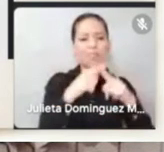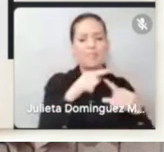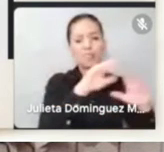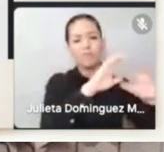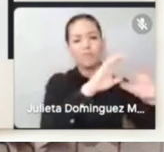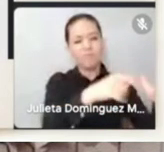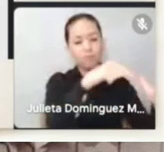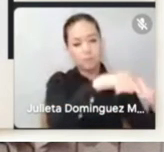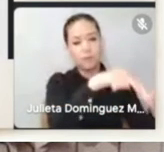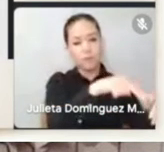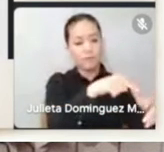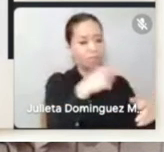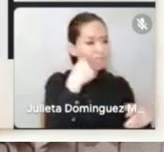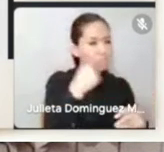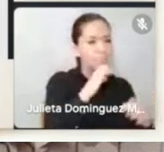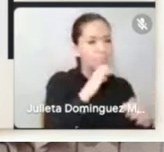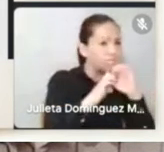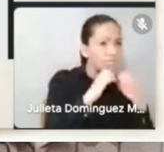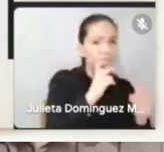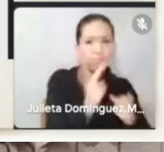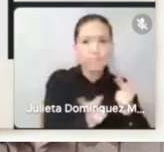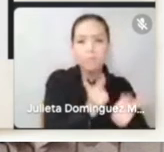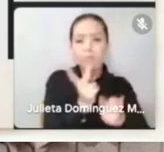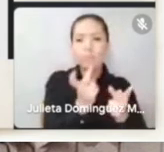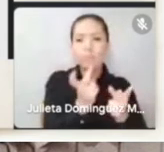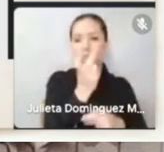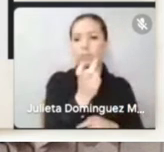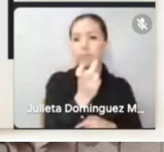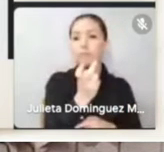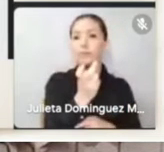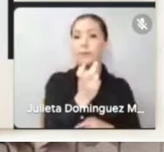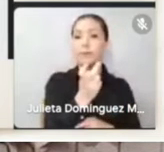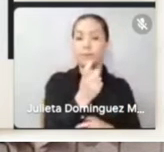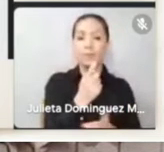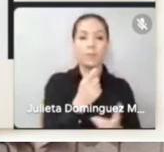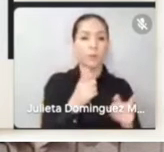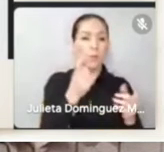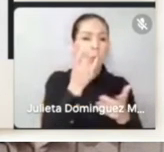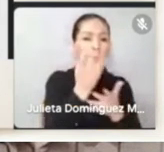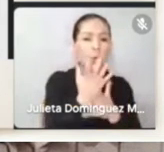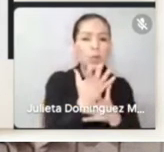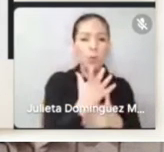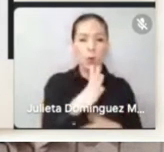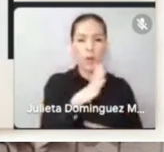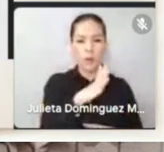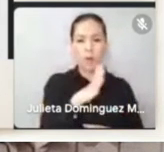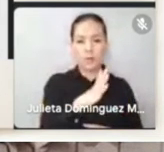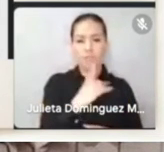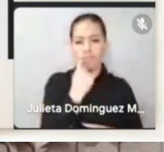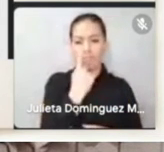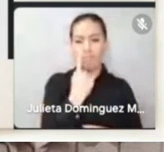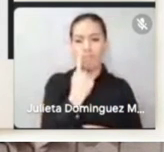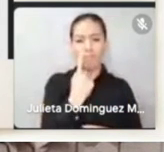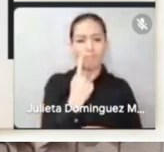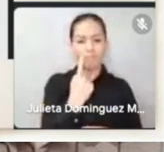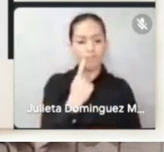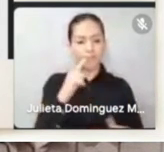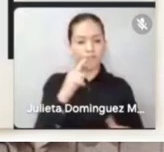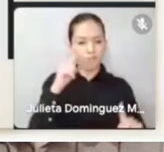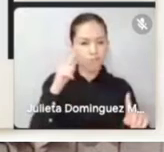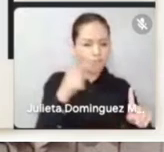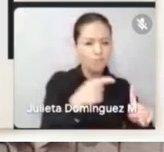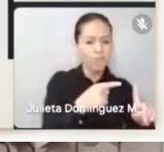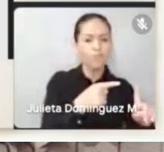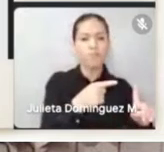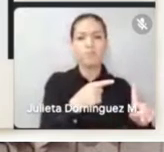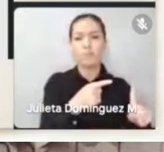la ciudadanía en el desarrollo del proceso electoral, esta situación solo revela una eventual tendencia, mas no el sentido